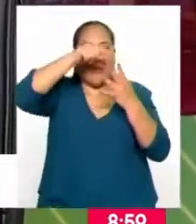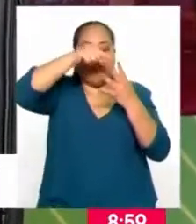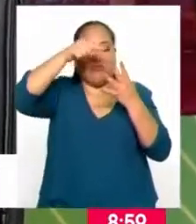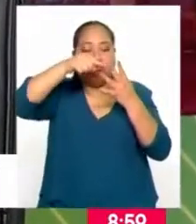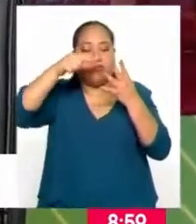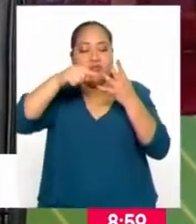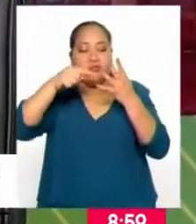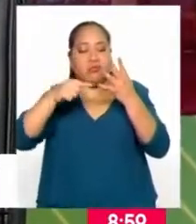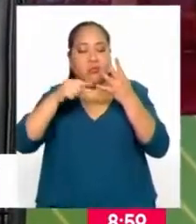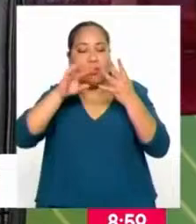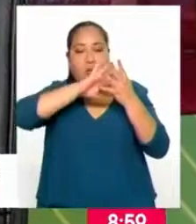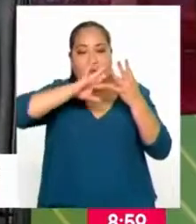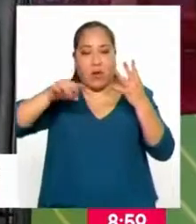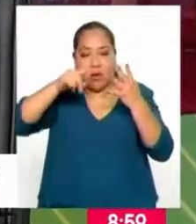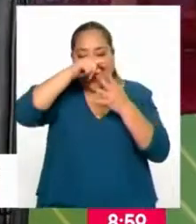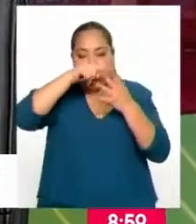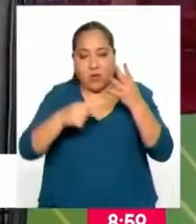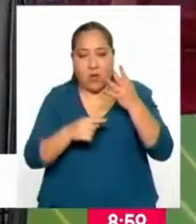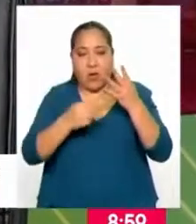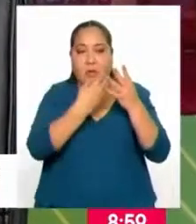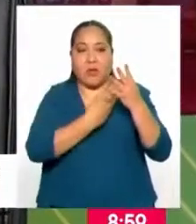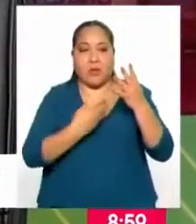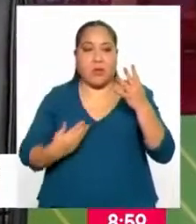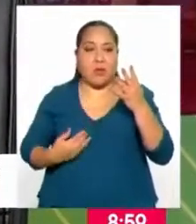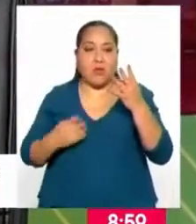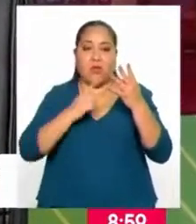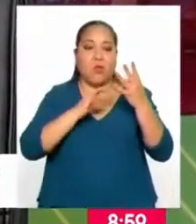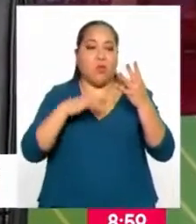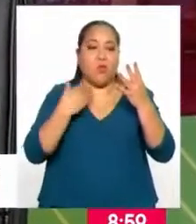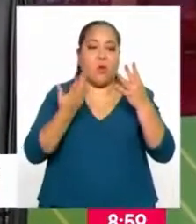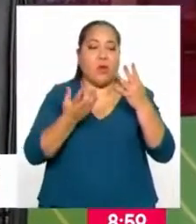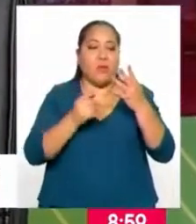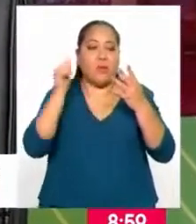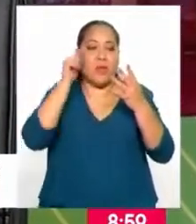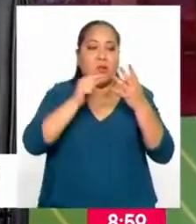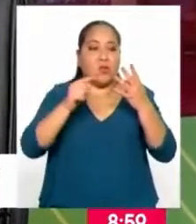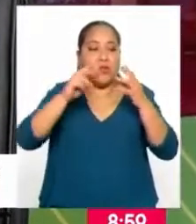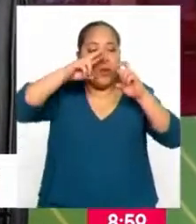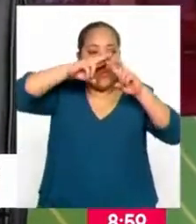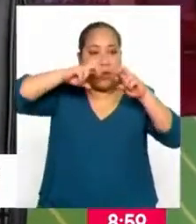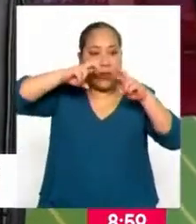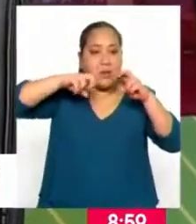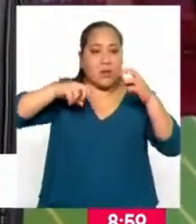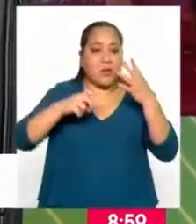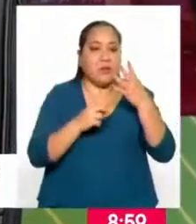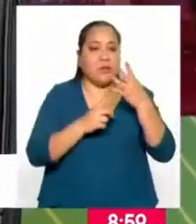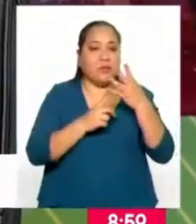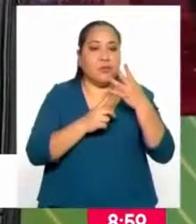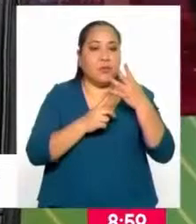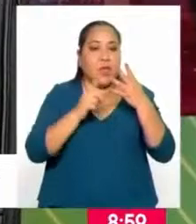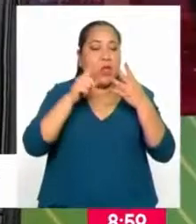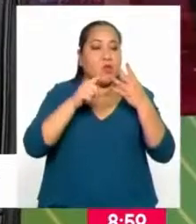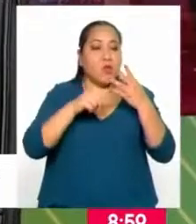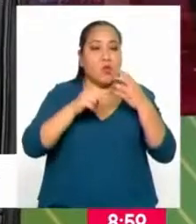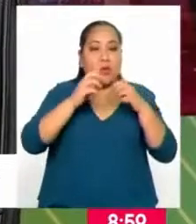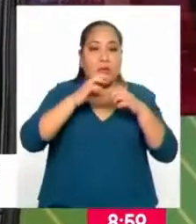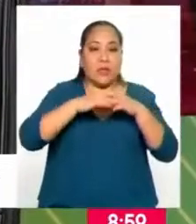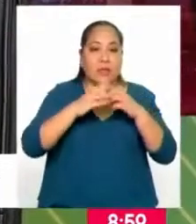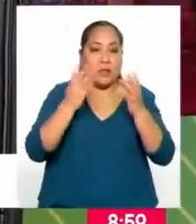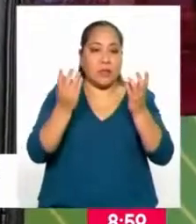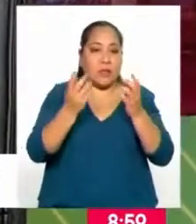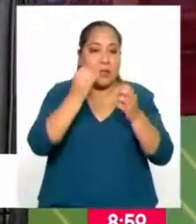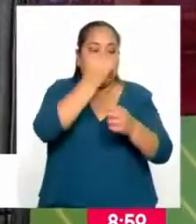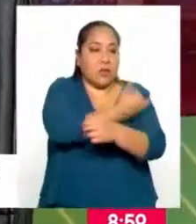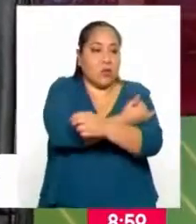cuatro casos, el presidente de la República es inviolable en su investidura, en su institución. O sea, se